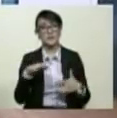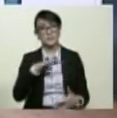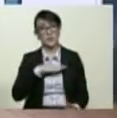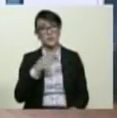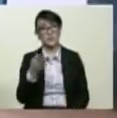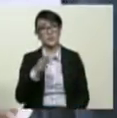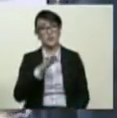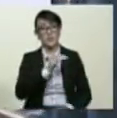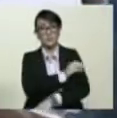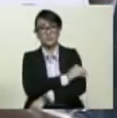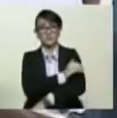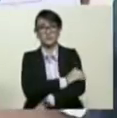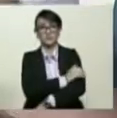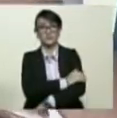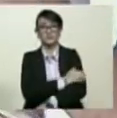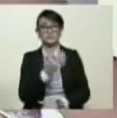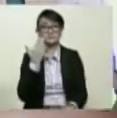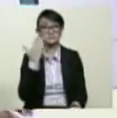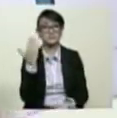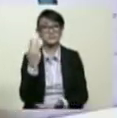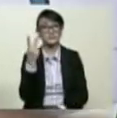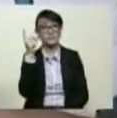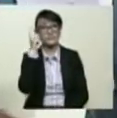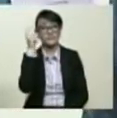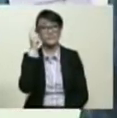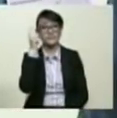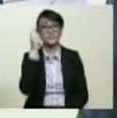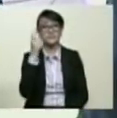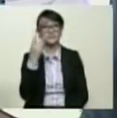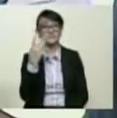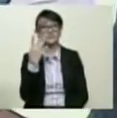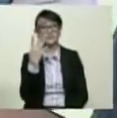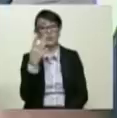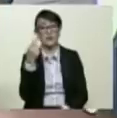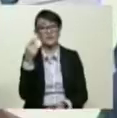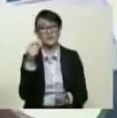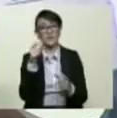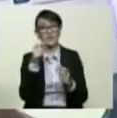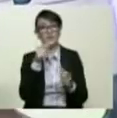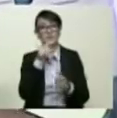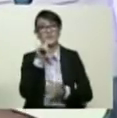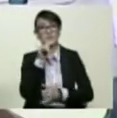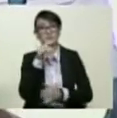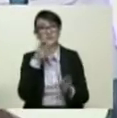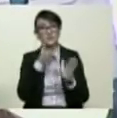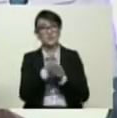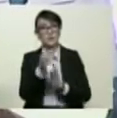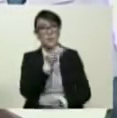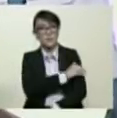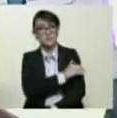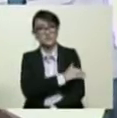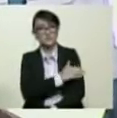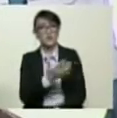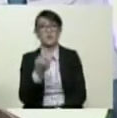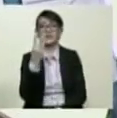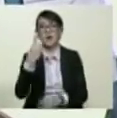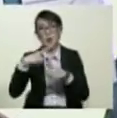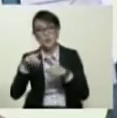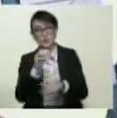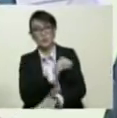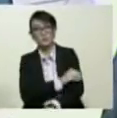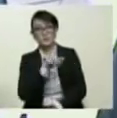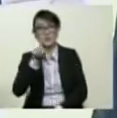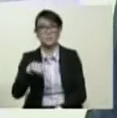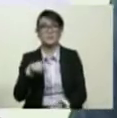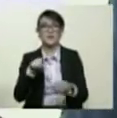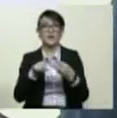señor Henry Falcón. Aquí está en 2 días, 4 notas para Henry Falcón, 3 notas para Luis Ratti, 2 notas